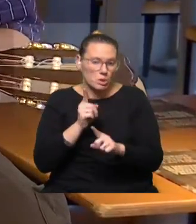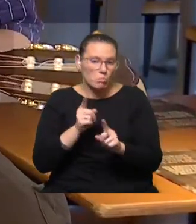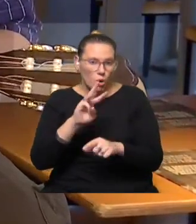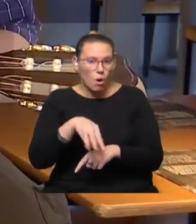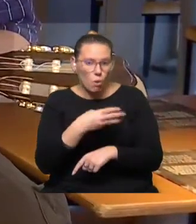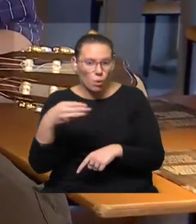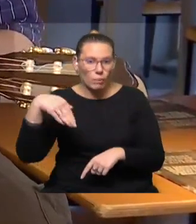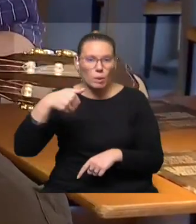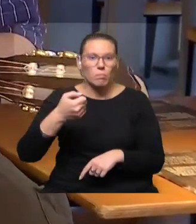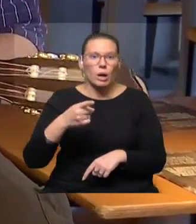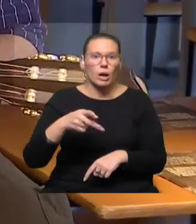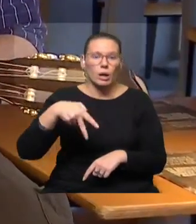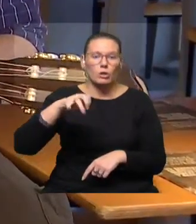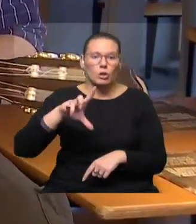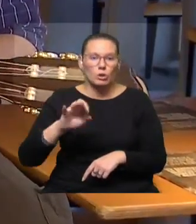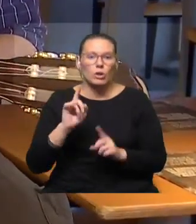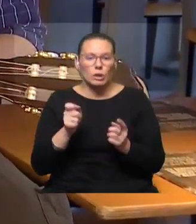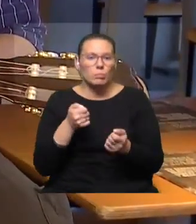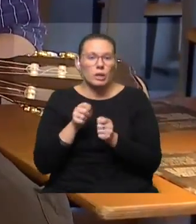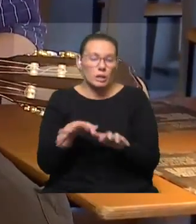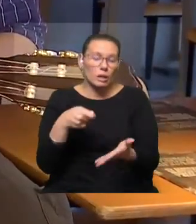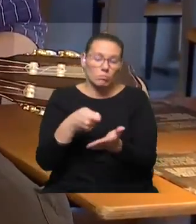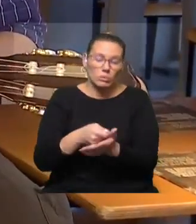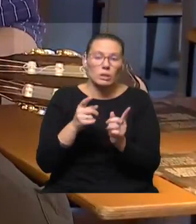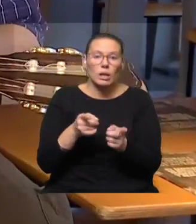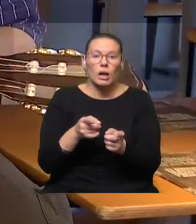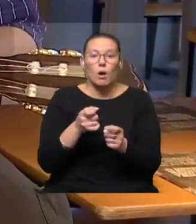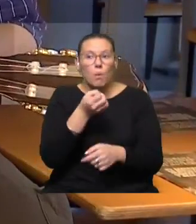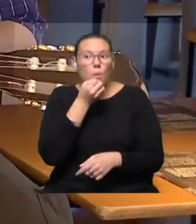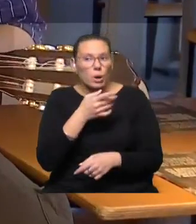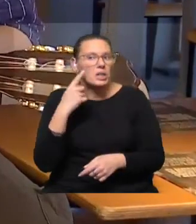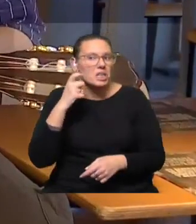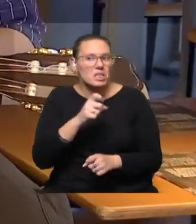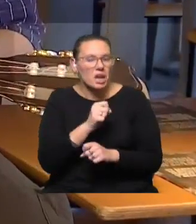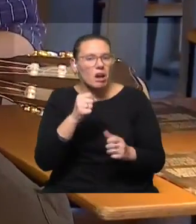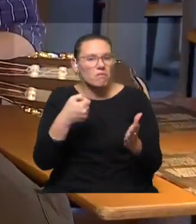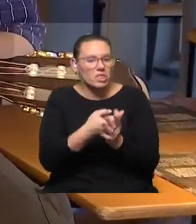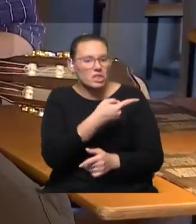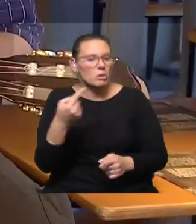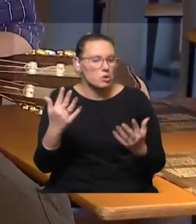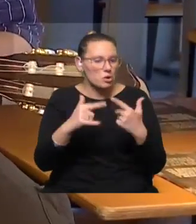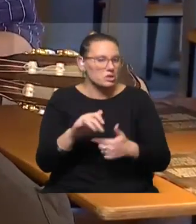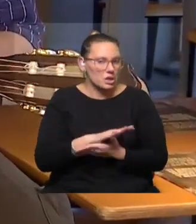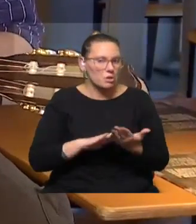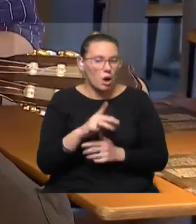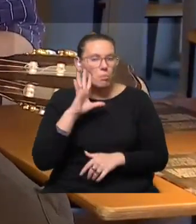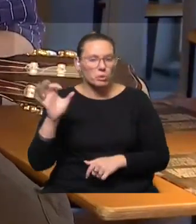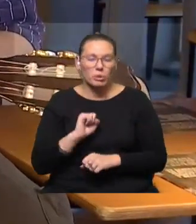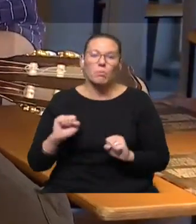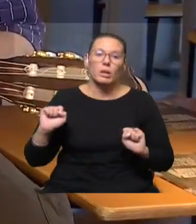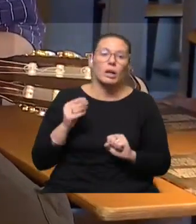cobranza muy bien muy buen plan para el fin de semana si todavía no se organizaron Esta es la oportunidad para